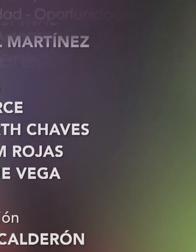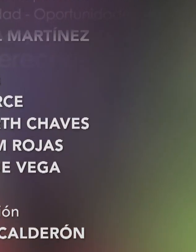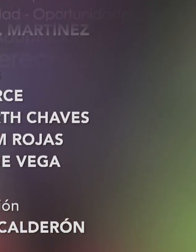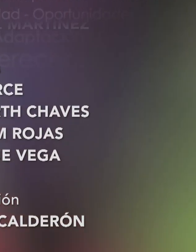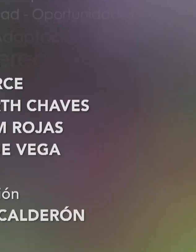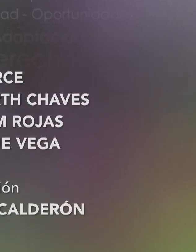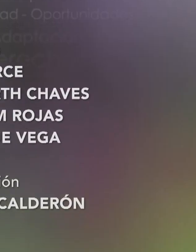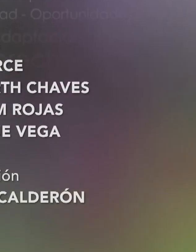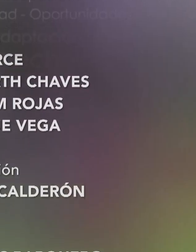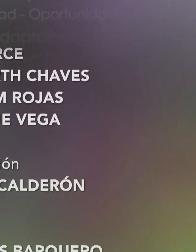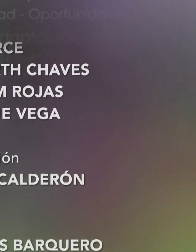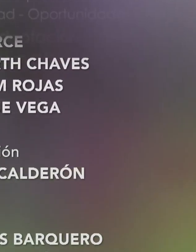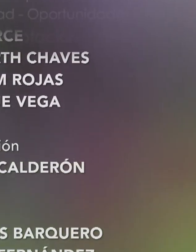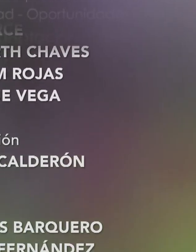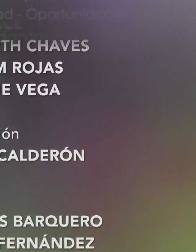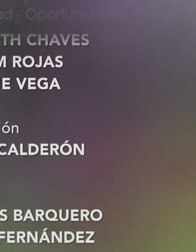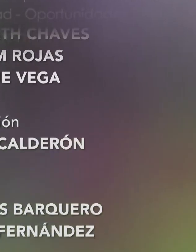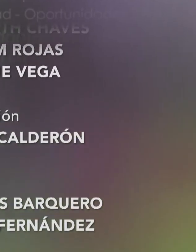sí